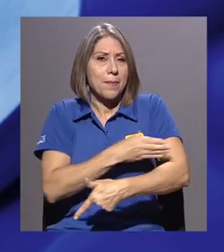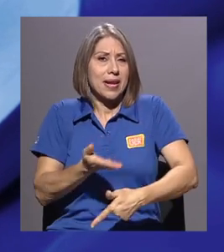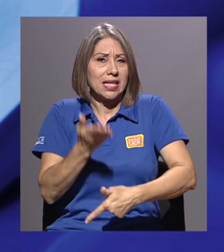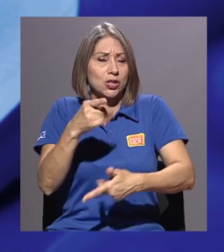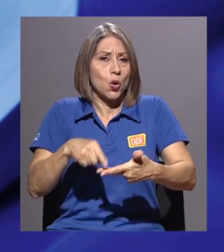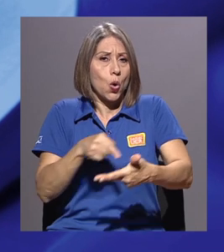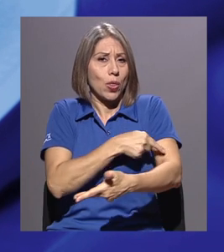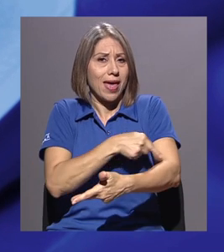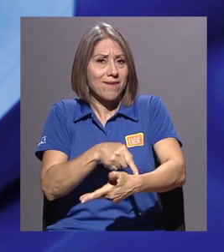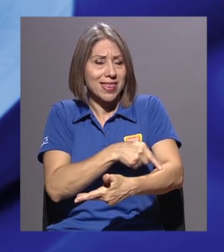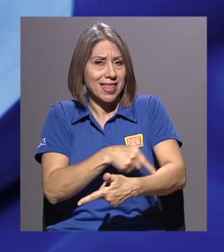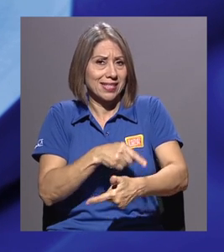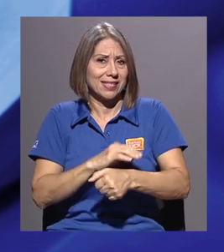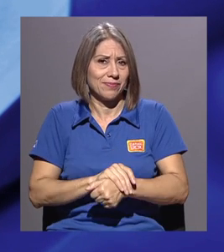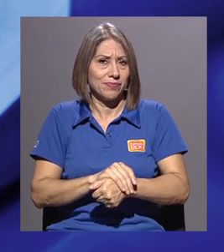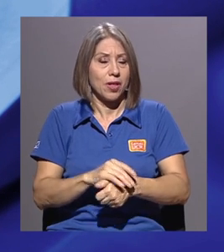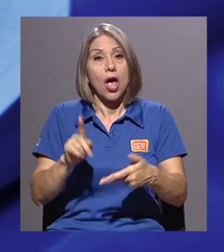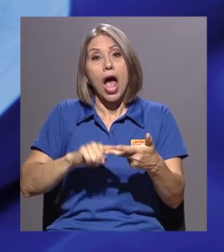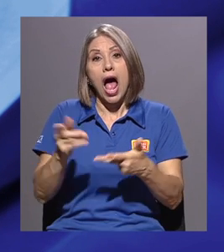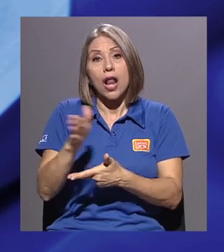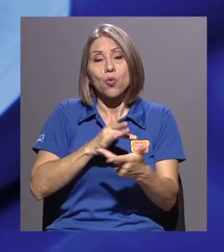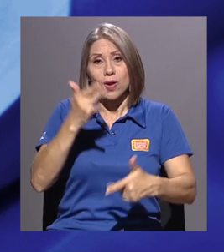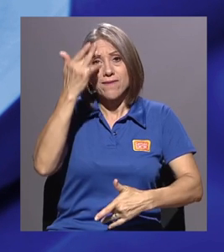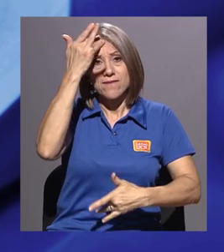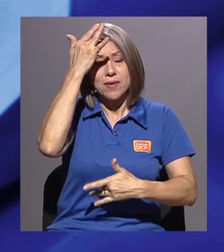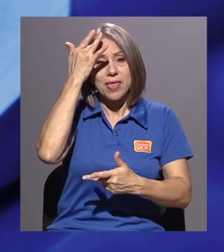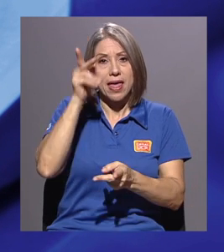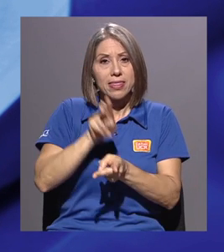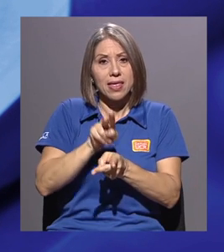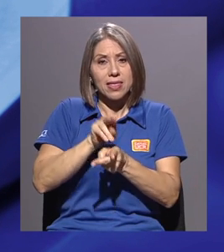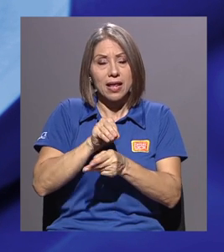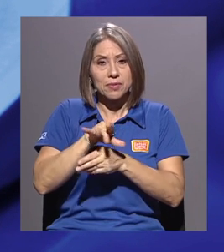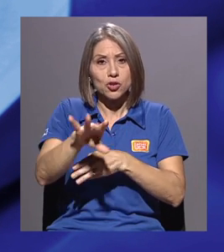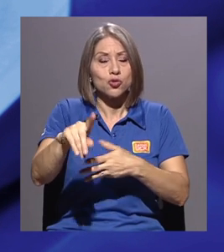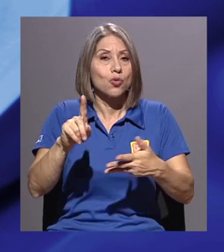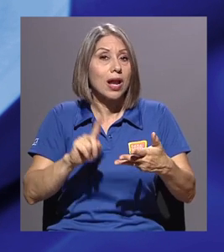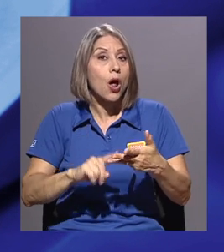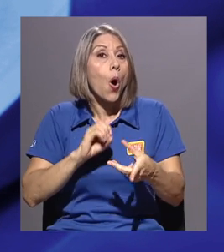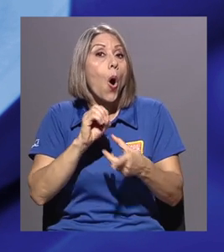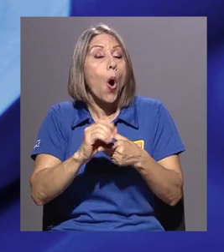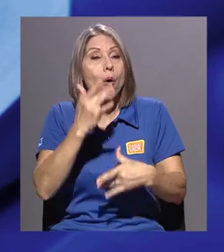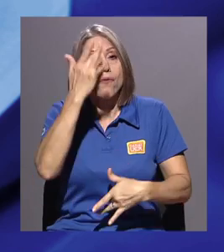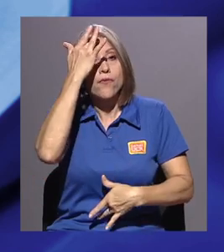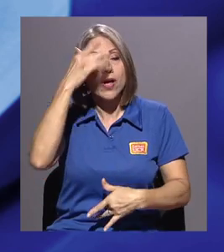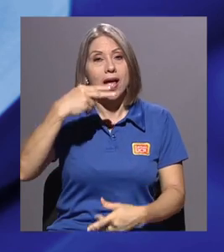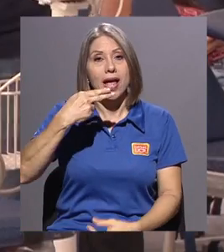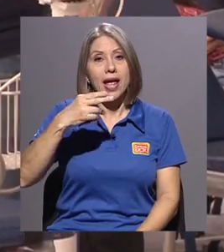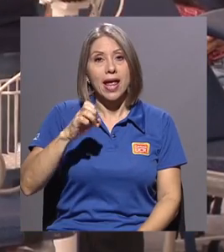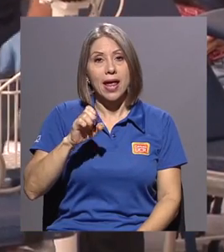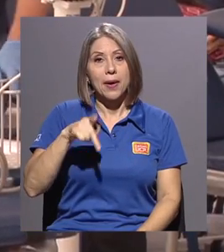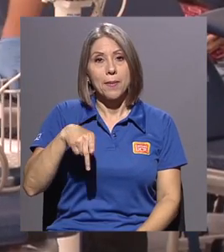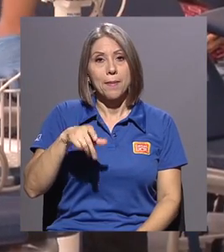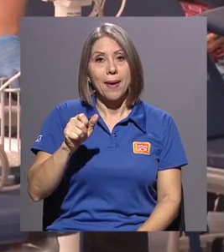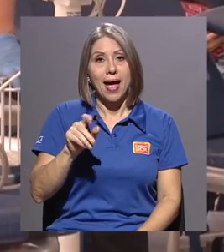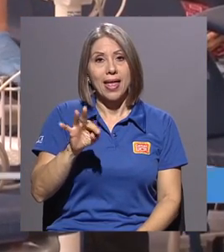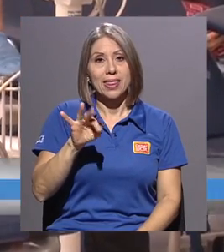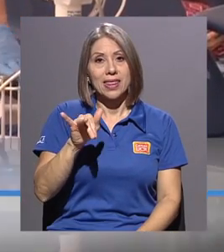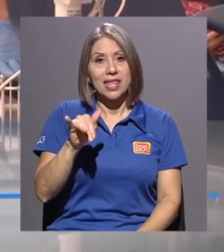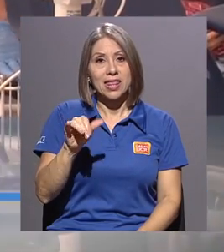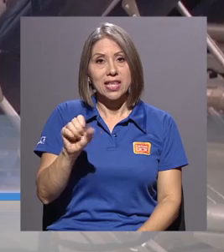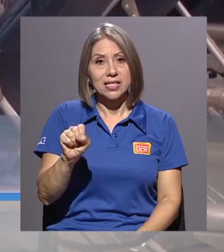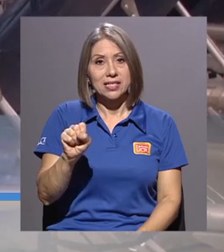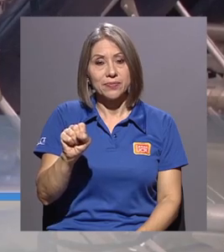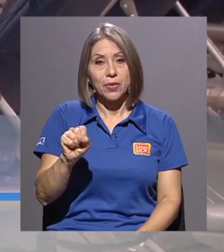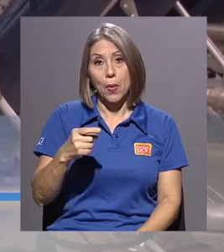es portador de alguna enfermedad de transmisión sexual o si ha tenido hepatitis. Las próximas campañas